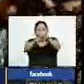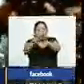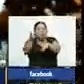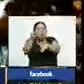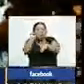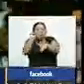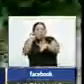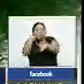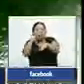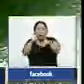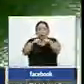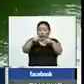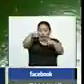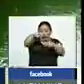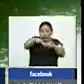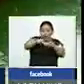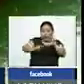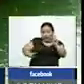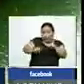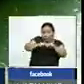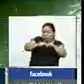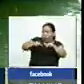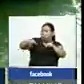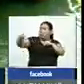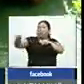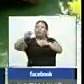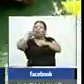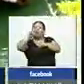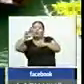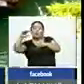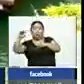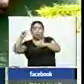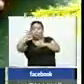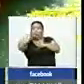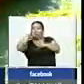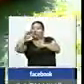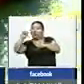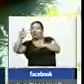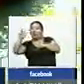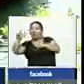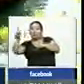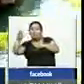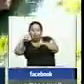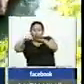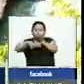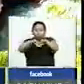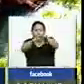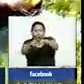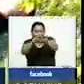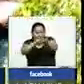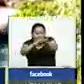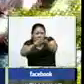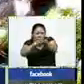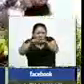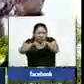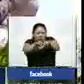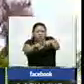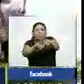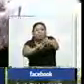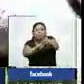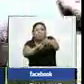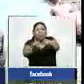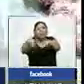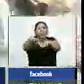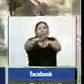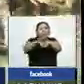una distancia de 203 kilómetros de San Salvador. El color verde de sus aguas y la importancia que tiene en esta zona geográfica del